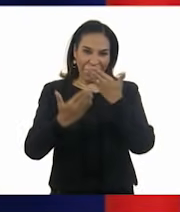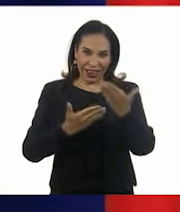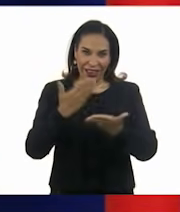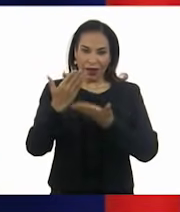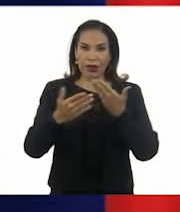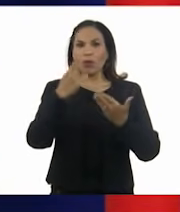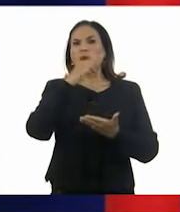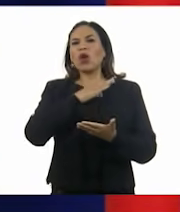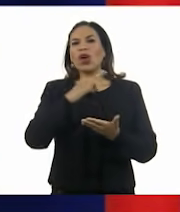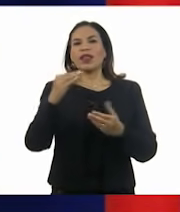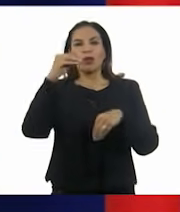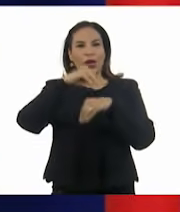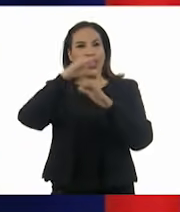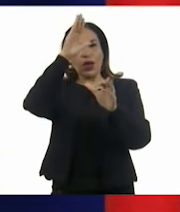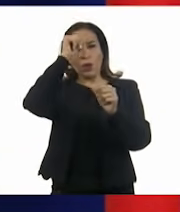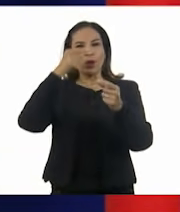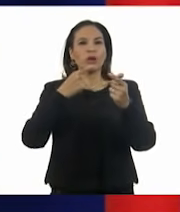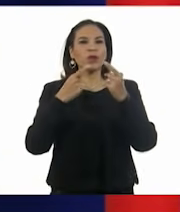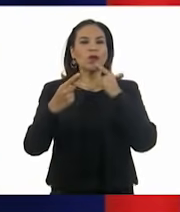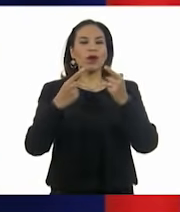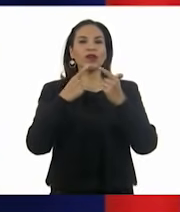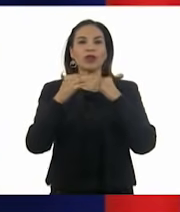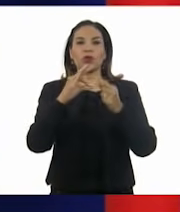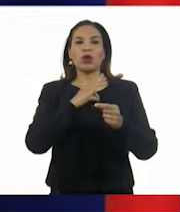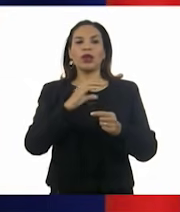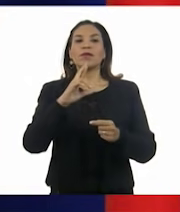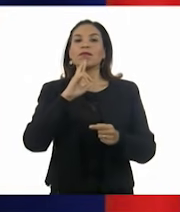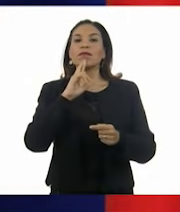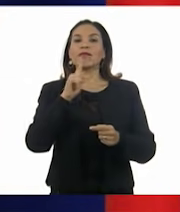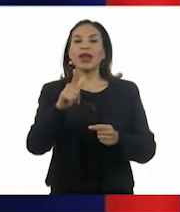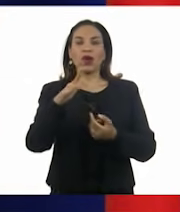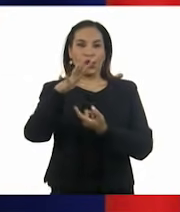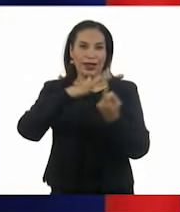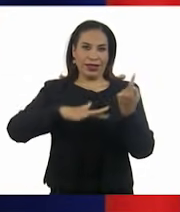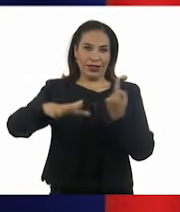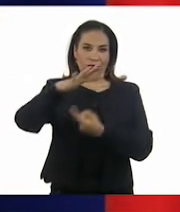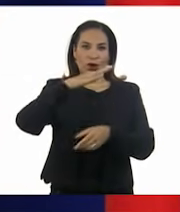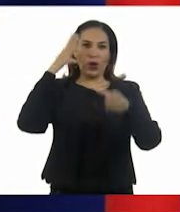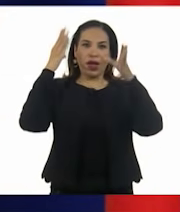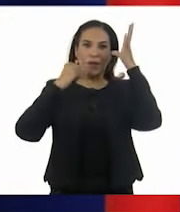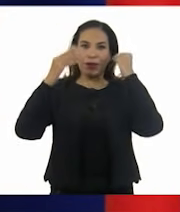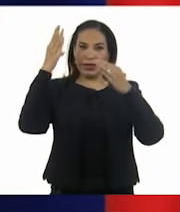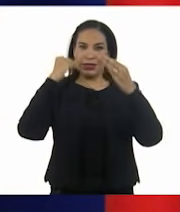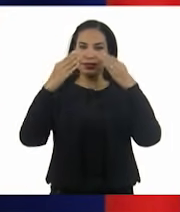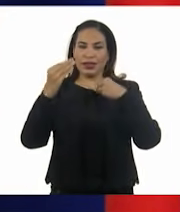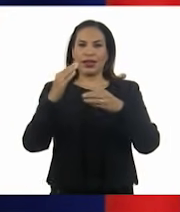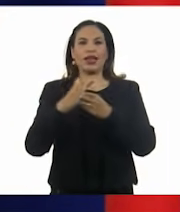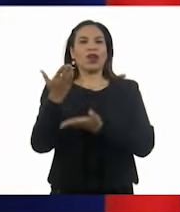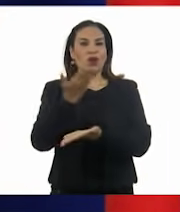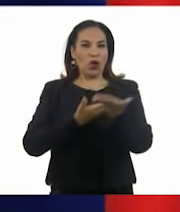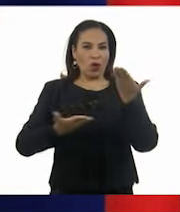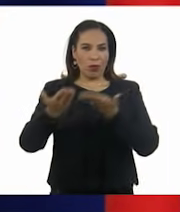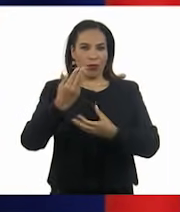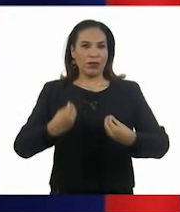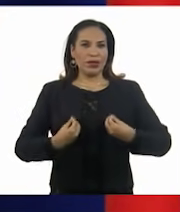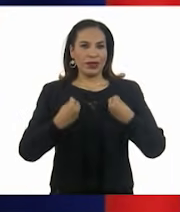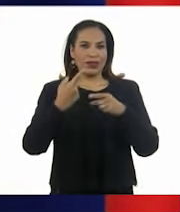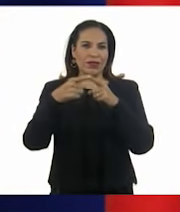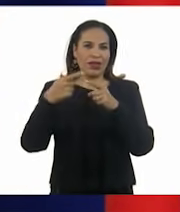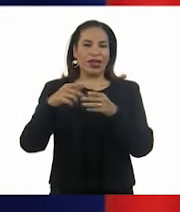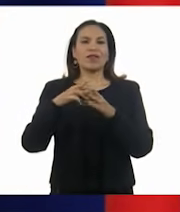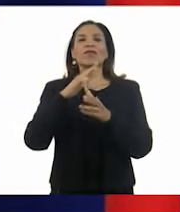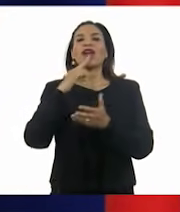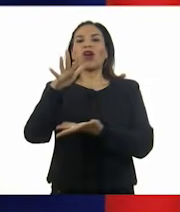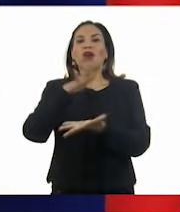para poder llegar a acuerdos y poder mejorar nuestro entorno de aprendizaje, convivencia y bienestar.